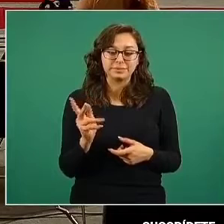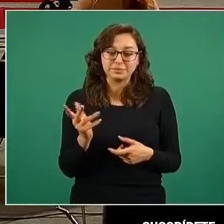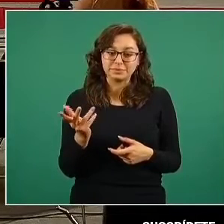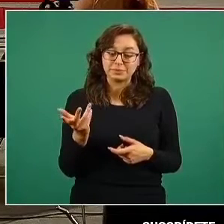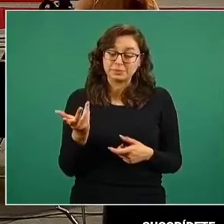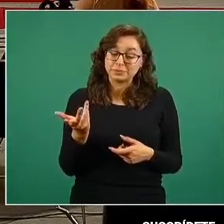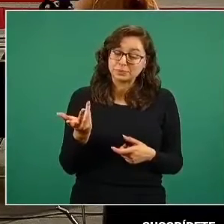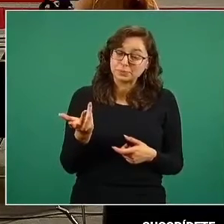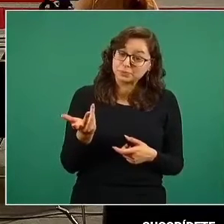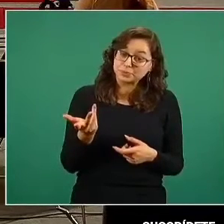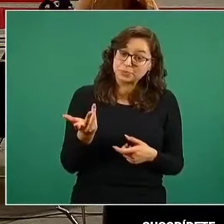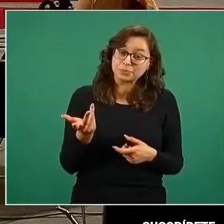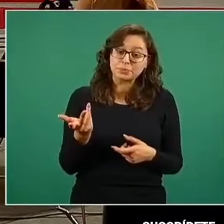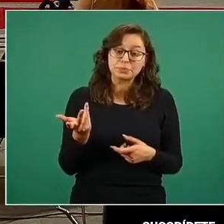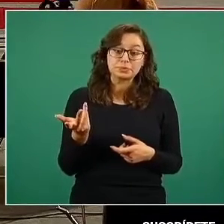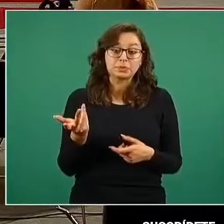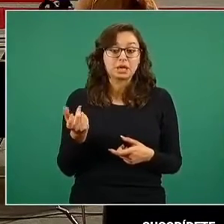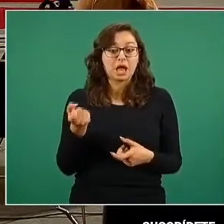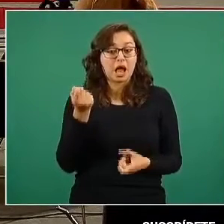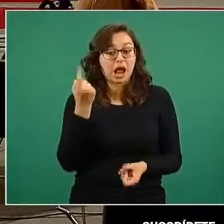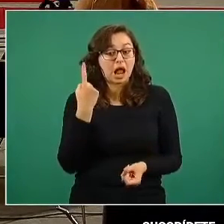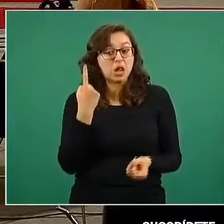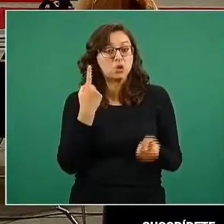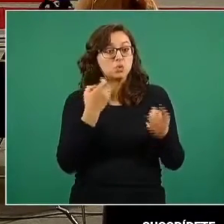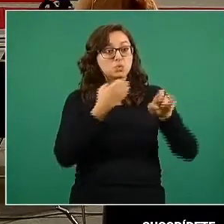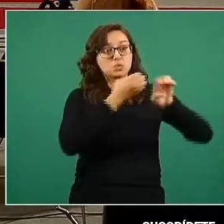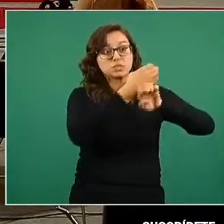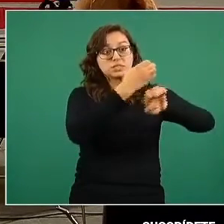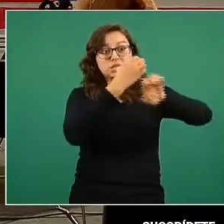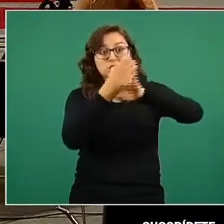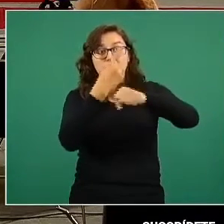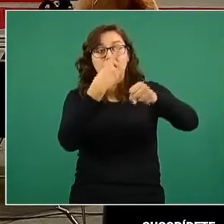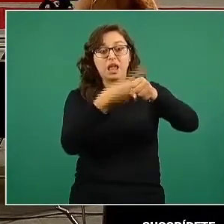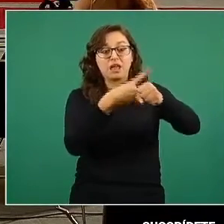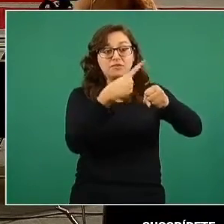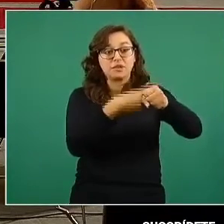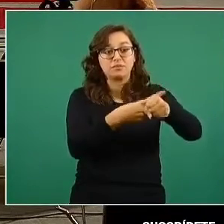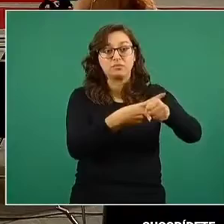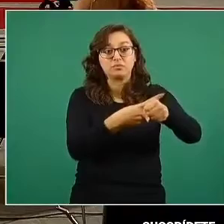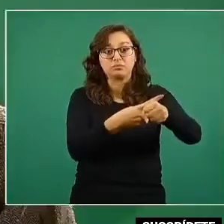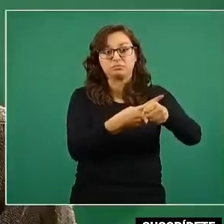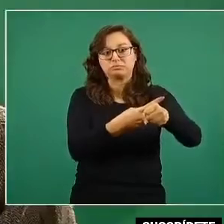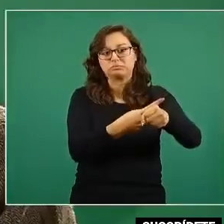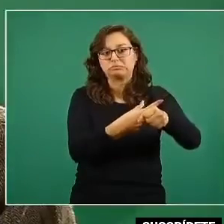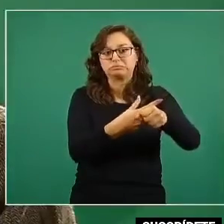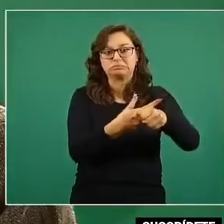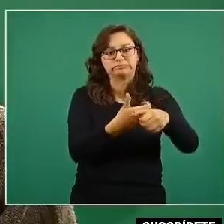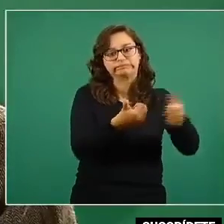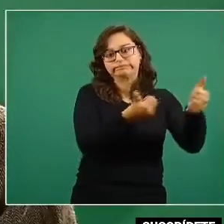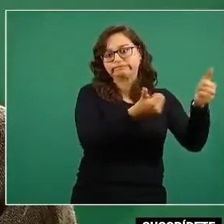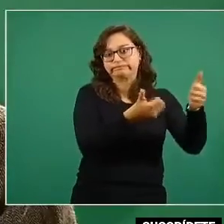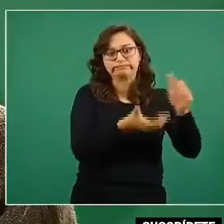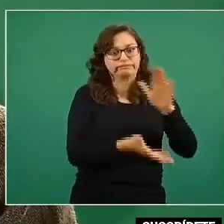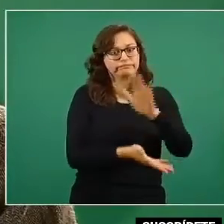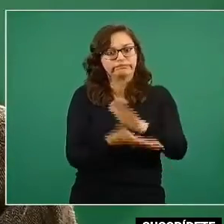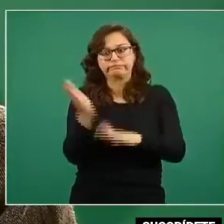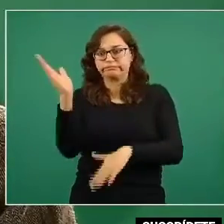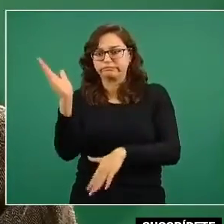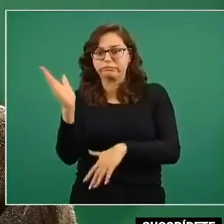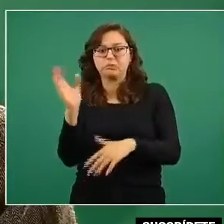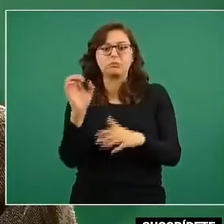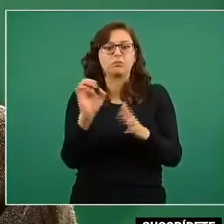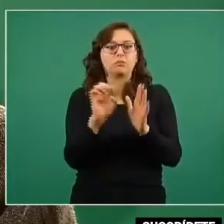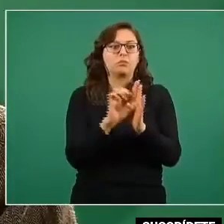digamos, exportando enfermos, y me estaba refiriendo ayer al caso del Estado de México, en donde los municipios de la